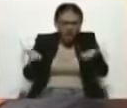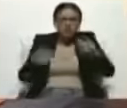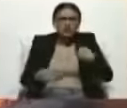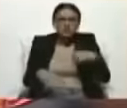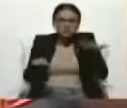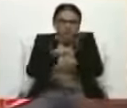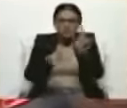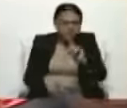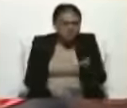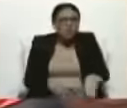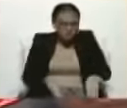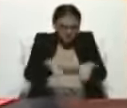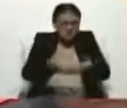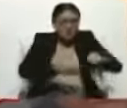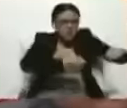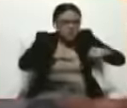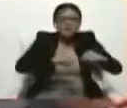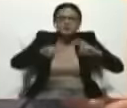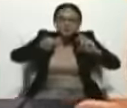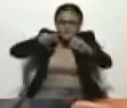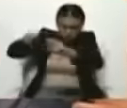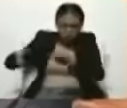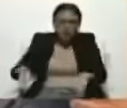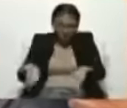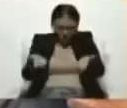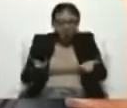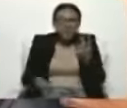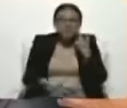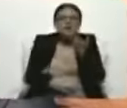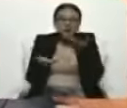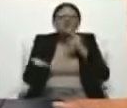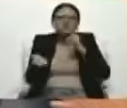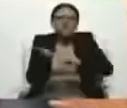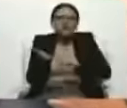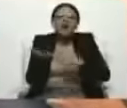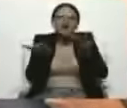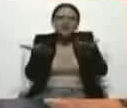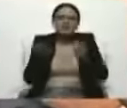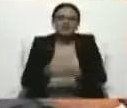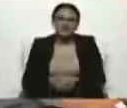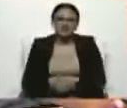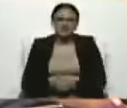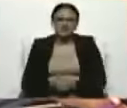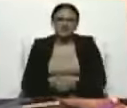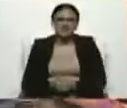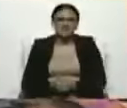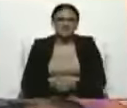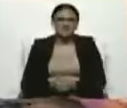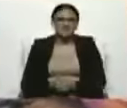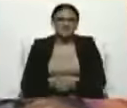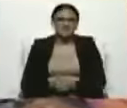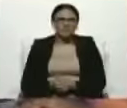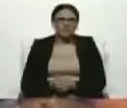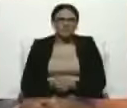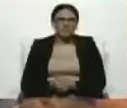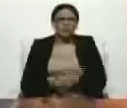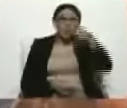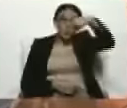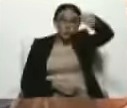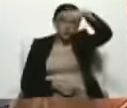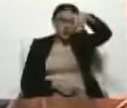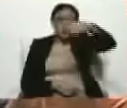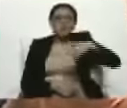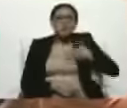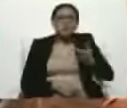tenemos un sistema que ustedes lo conocen, no le voy a decir cuál es. Lo conocen, ¿verdad? Y ustedes pueden por ahí, por ejemplo, el Maduro